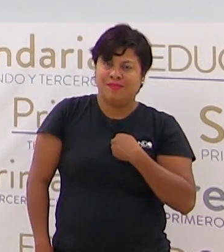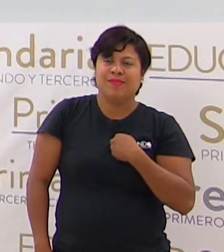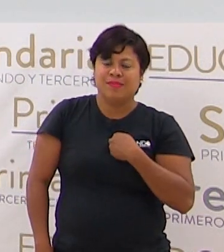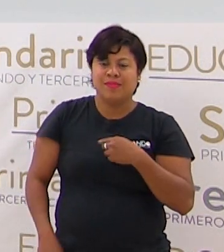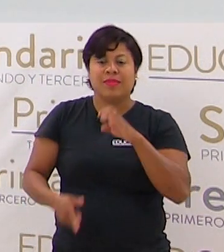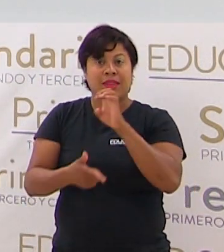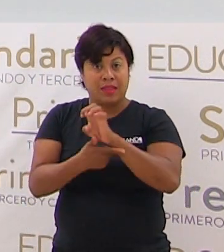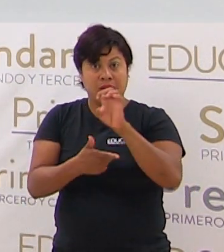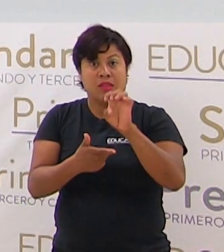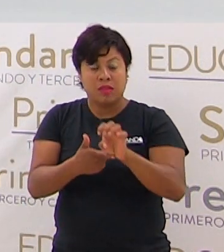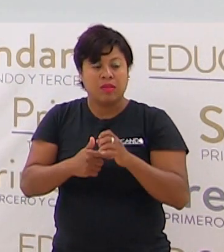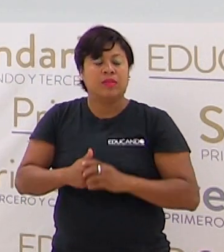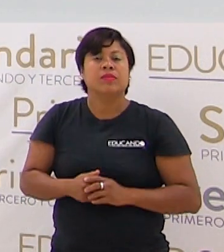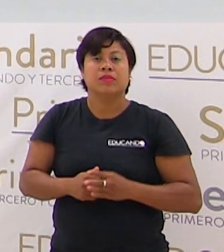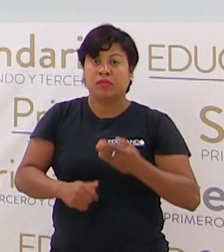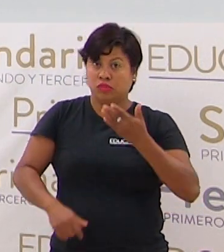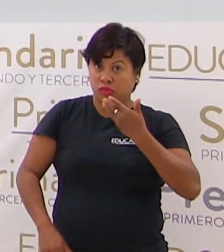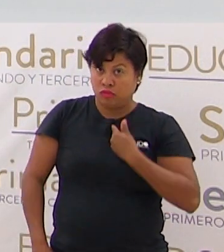¿verdad? Entonces,